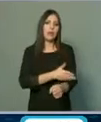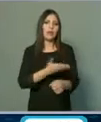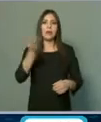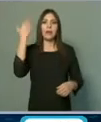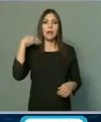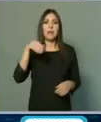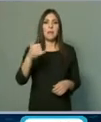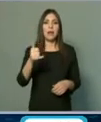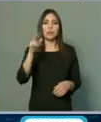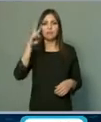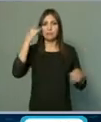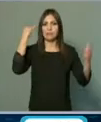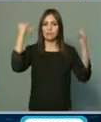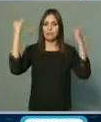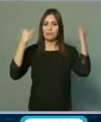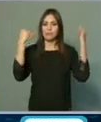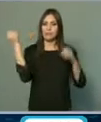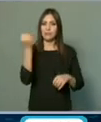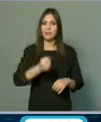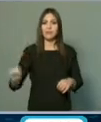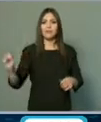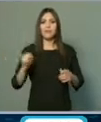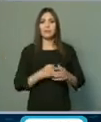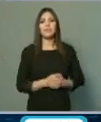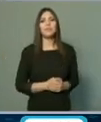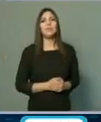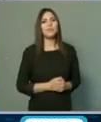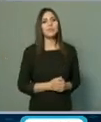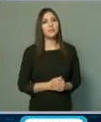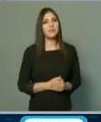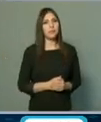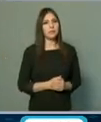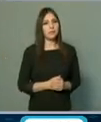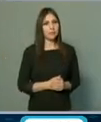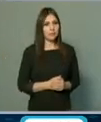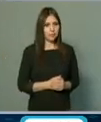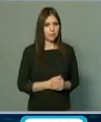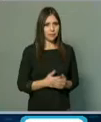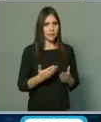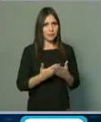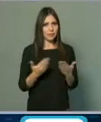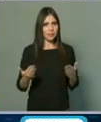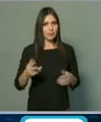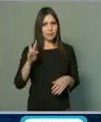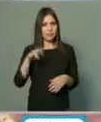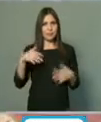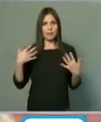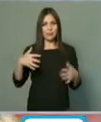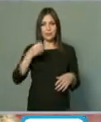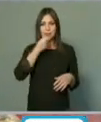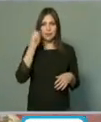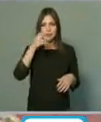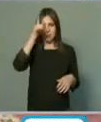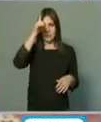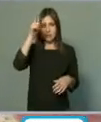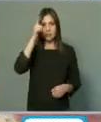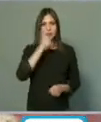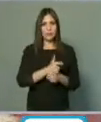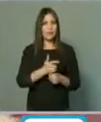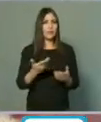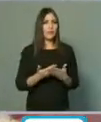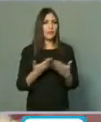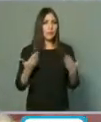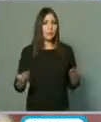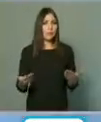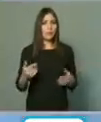Eran muy creativos. Eran súper Muy creativos. creativos. Oye, Iván, fíjate que me llama mucho la atención este hallazgo, porque de repente hoy como